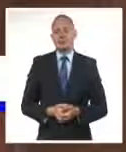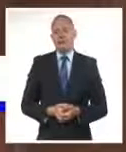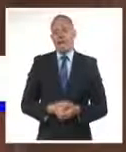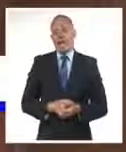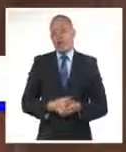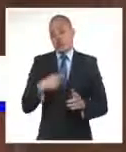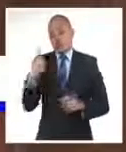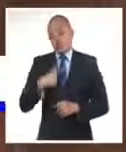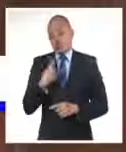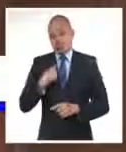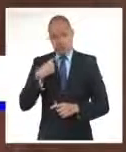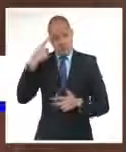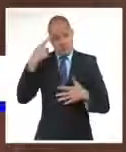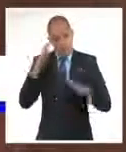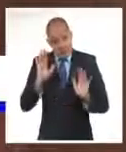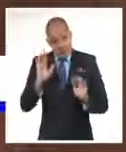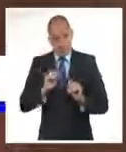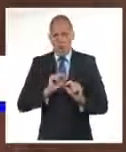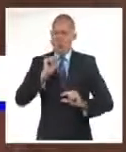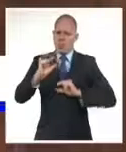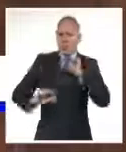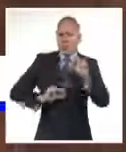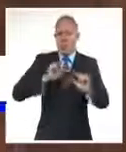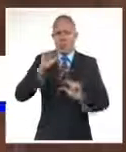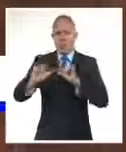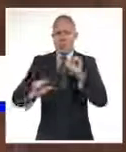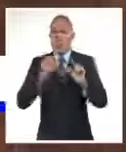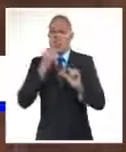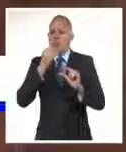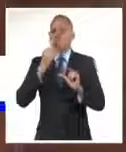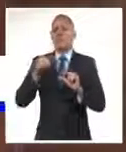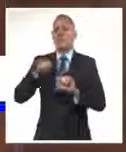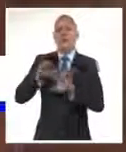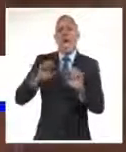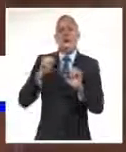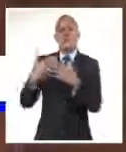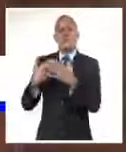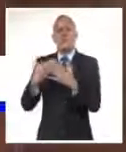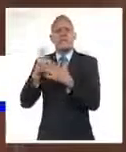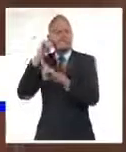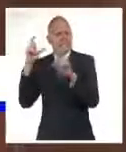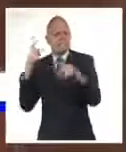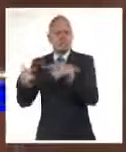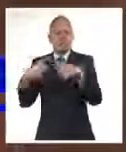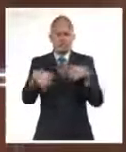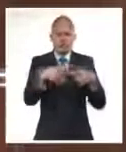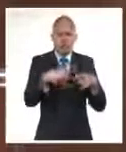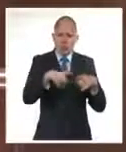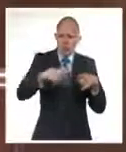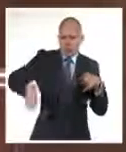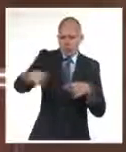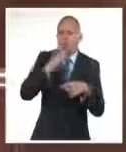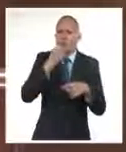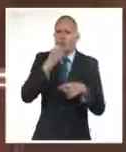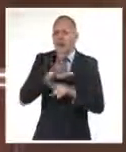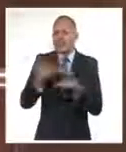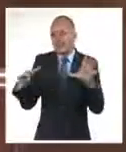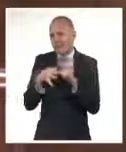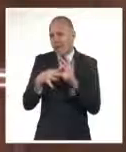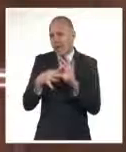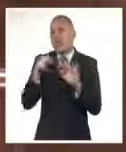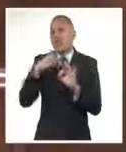podemos decir que está hecho, a construir un ecosistema de innovación en el parque que armonice las políticas públicas que el gobierno está